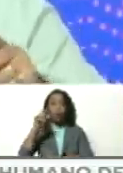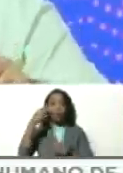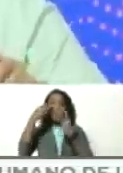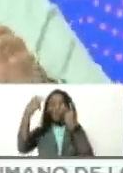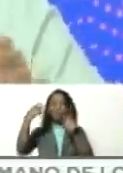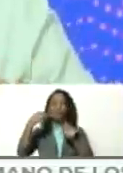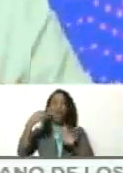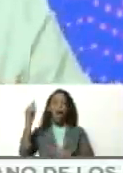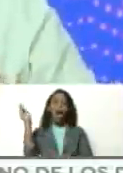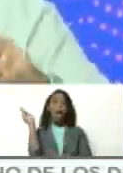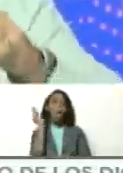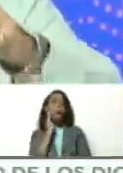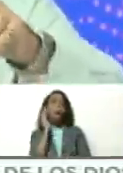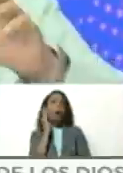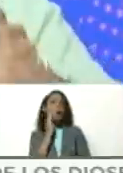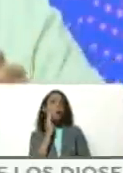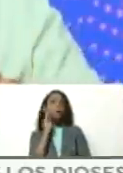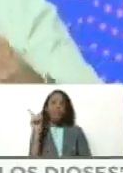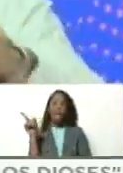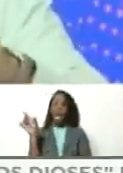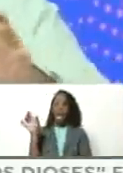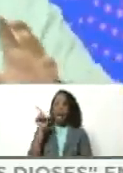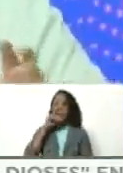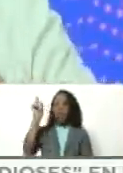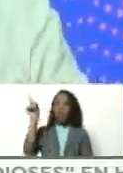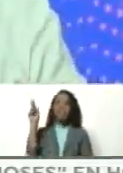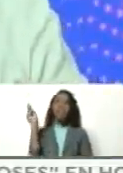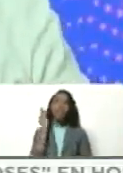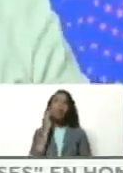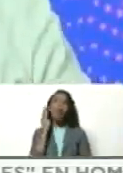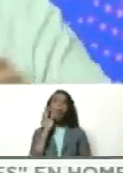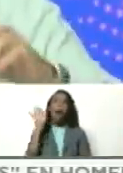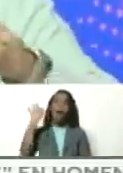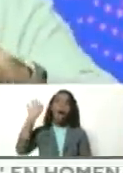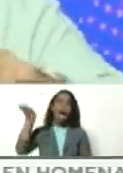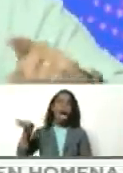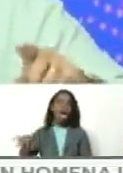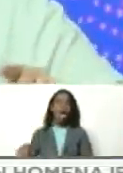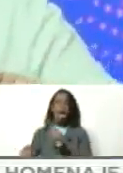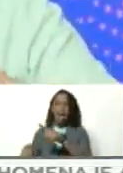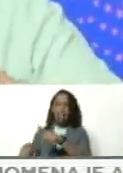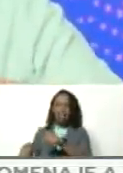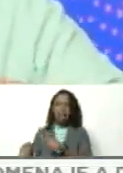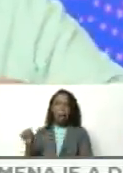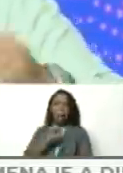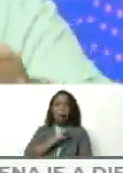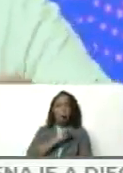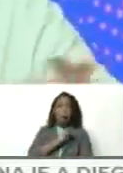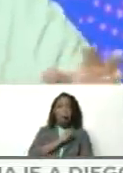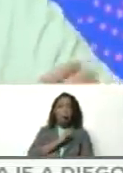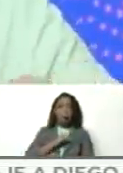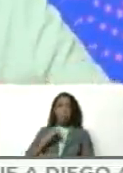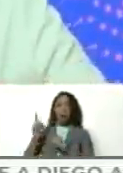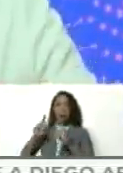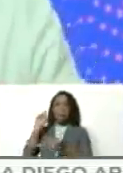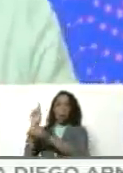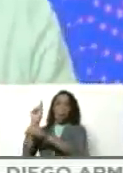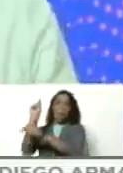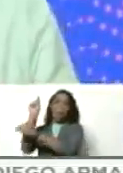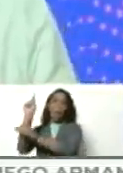cara de bobito a Maduro. Ah, este es un bobito, este es un gafito. Este se nos va a asustar cuando le hablemos 4 cosas